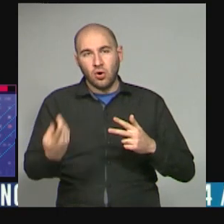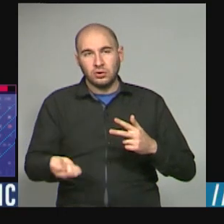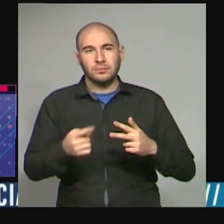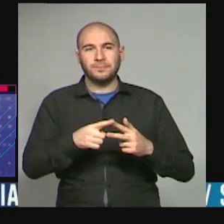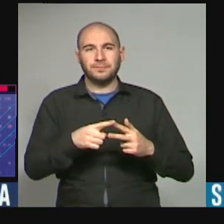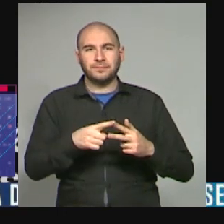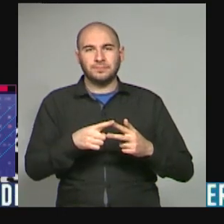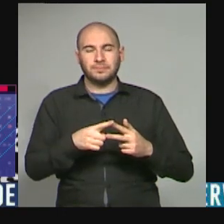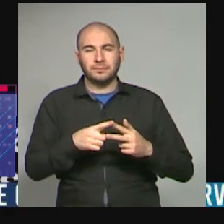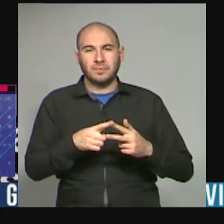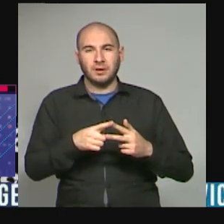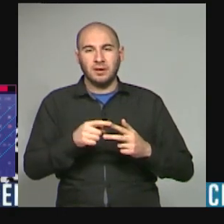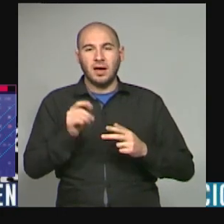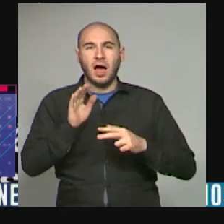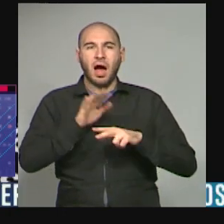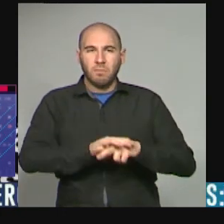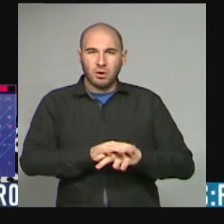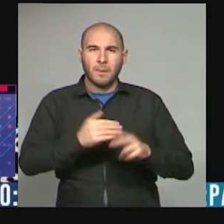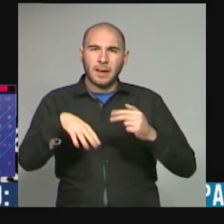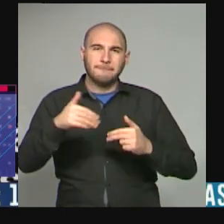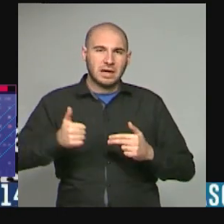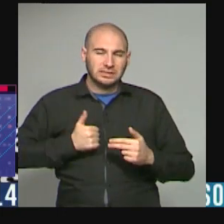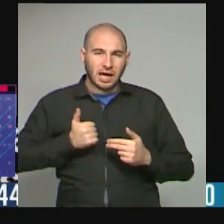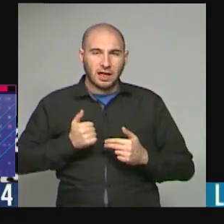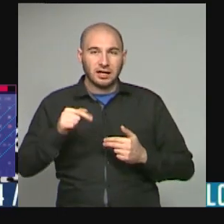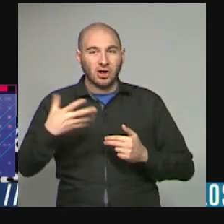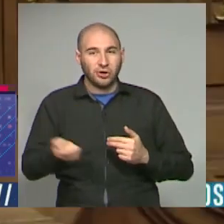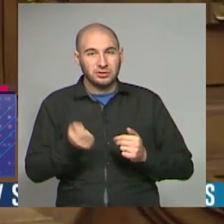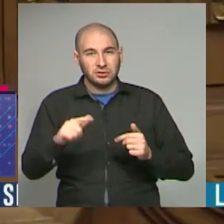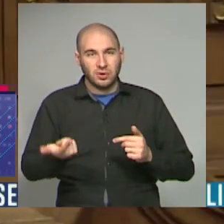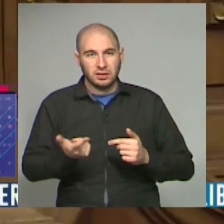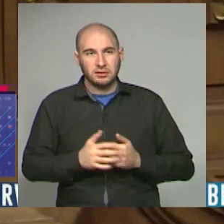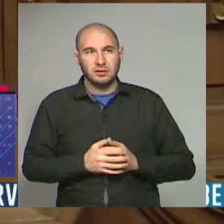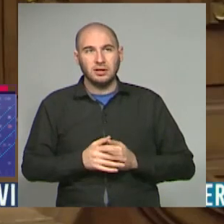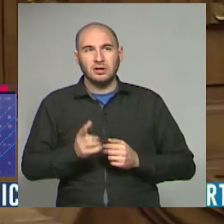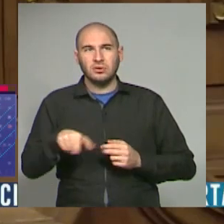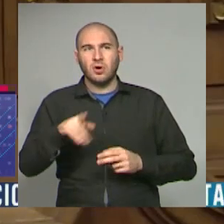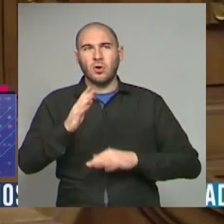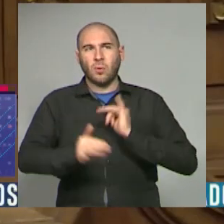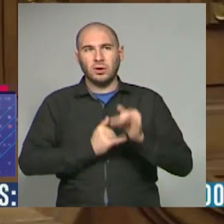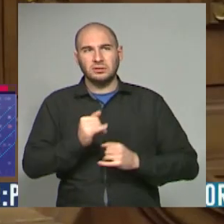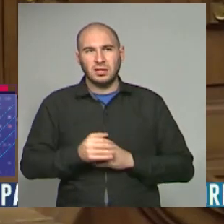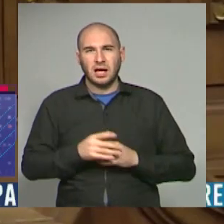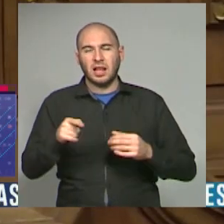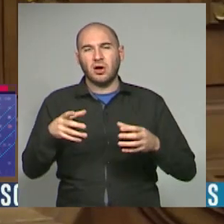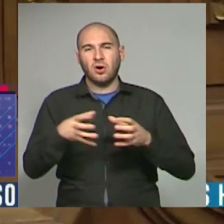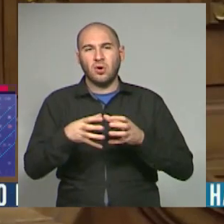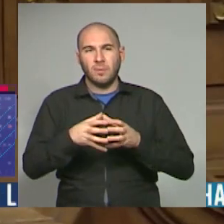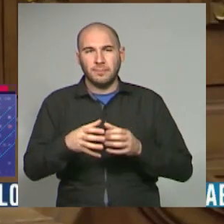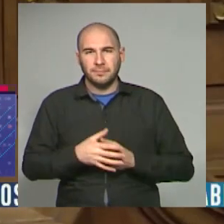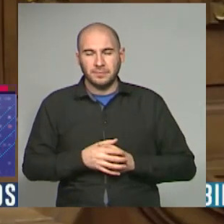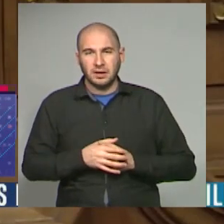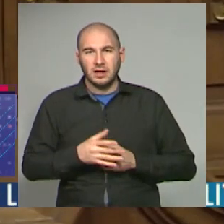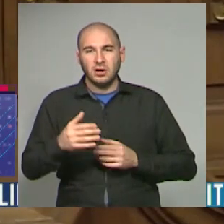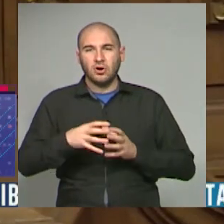Otro, gran apoyo o más apoyo militar, que no lo logró. Todos hablan de que fue un grupo